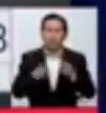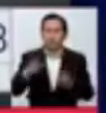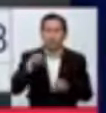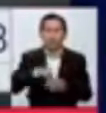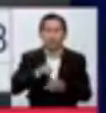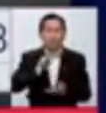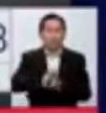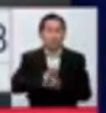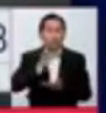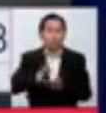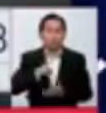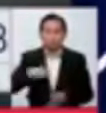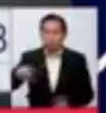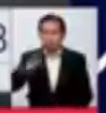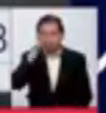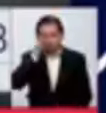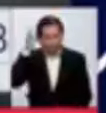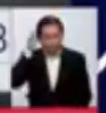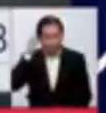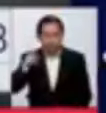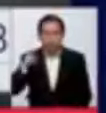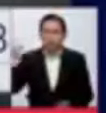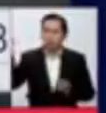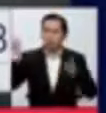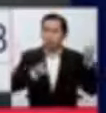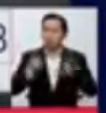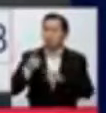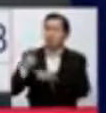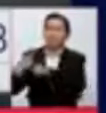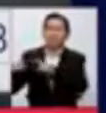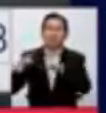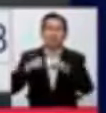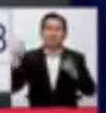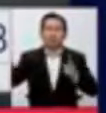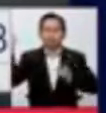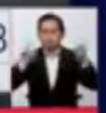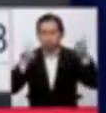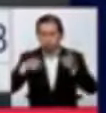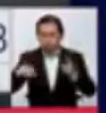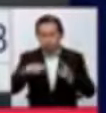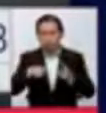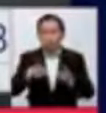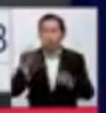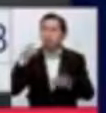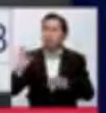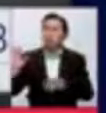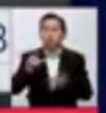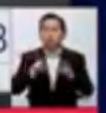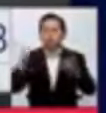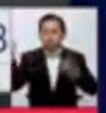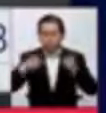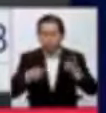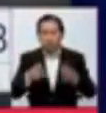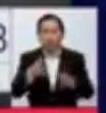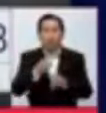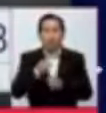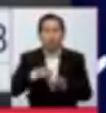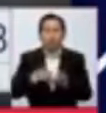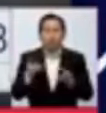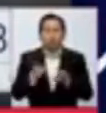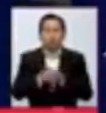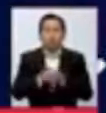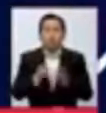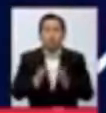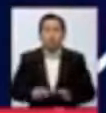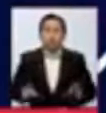San Borja, donde el pueblo Chimán, que está viniendo desde los distintos lugares donde están asentados y van a poder acceder a sus beneficios.